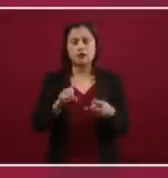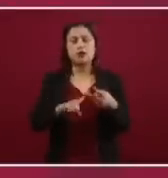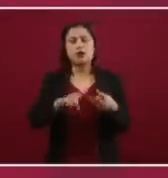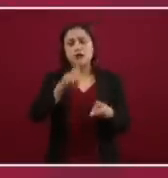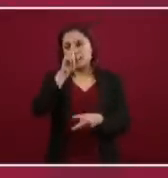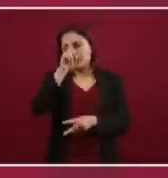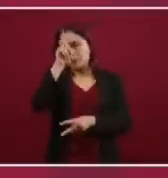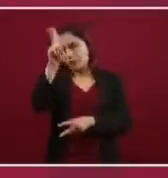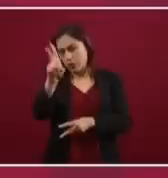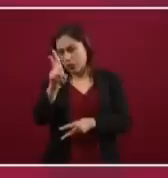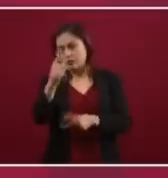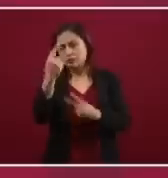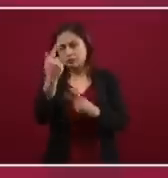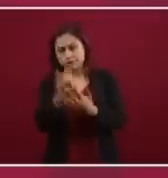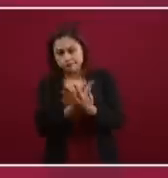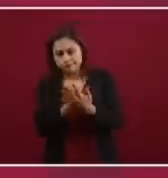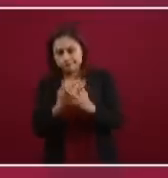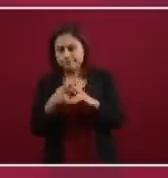la violencia de